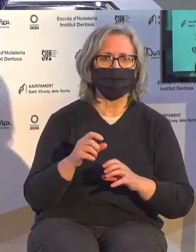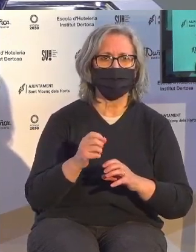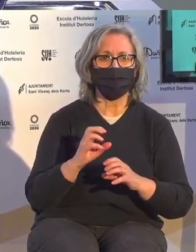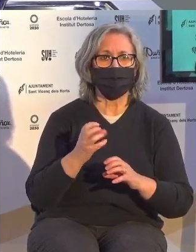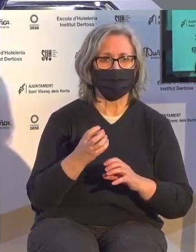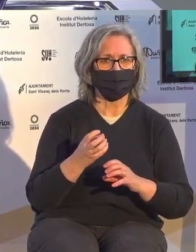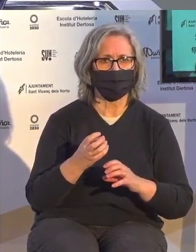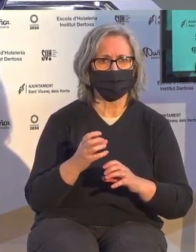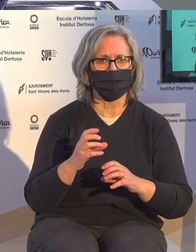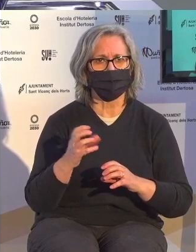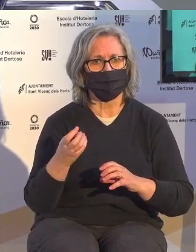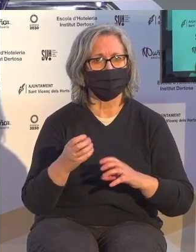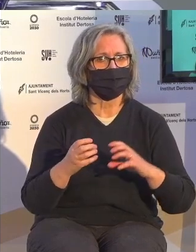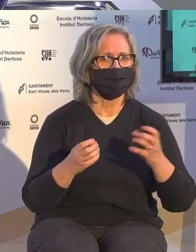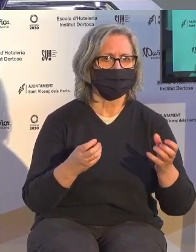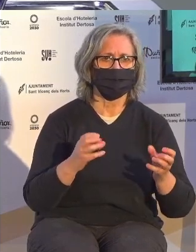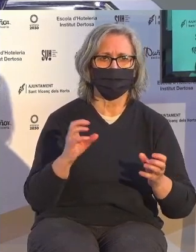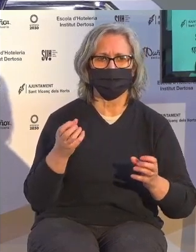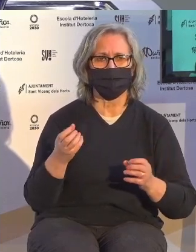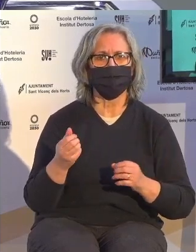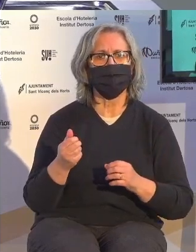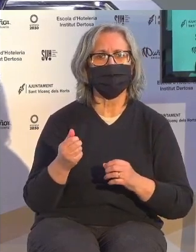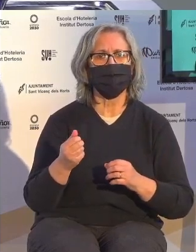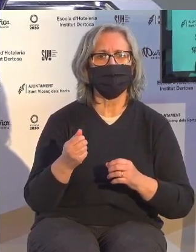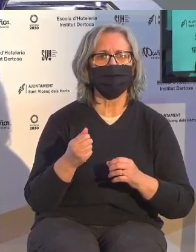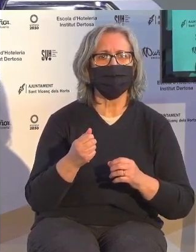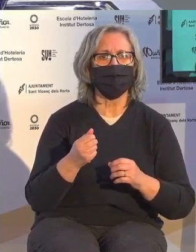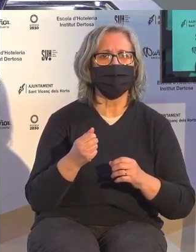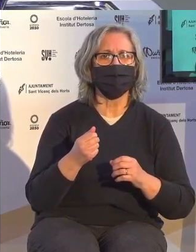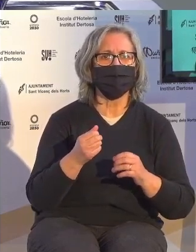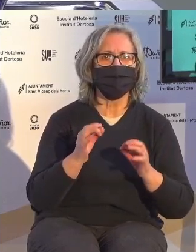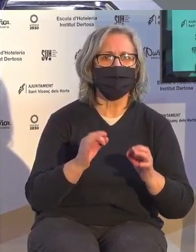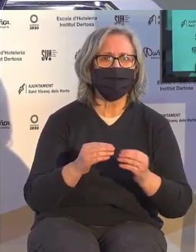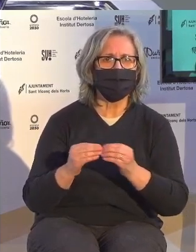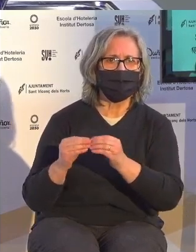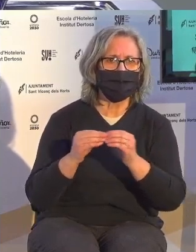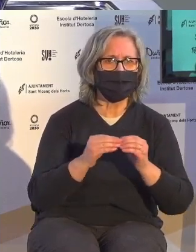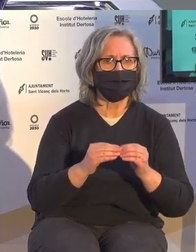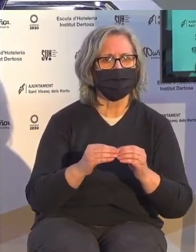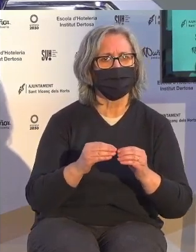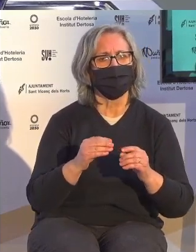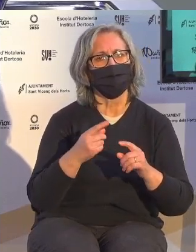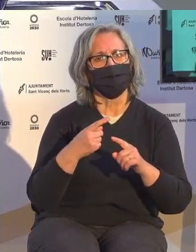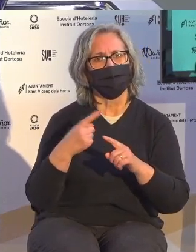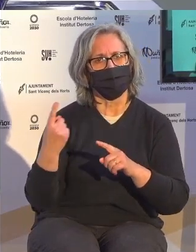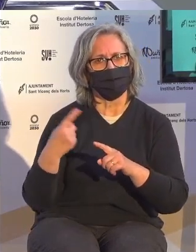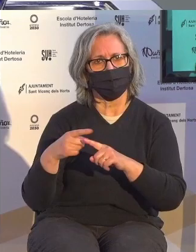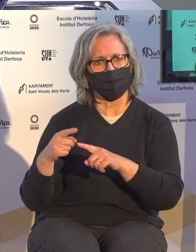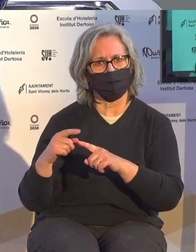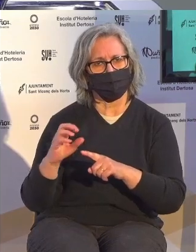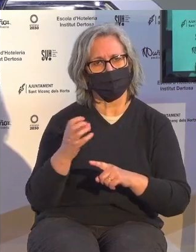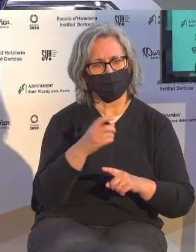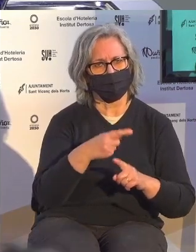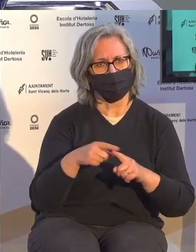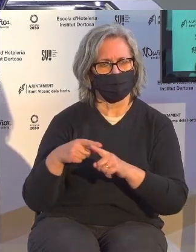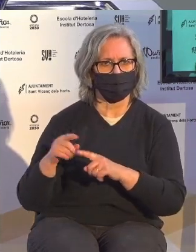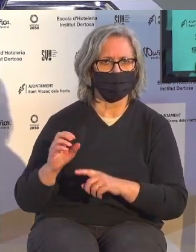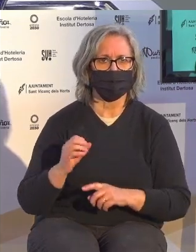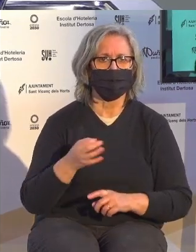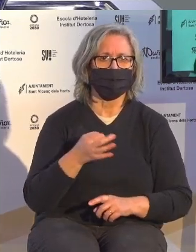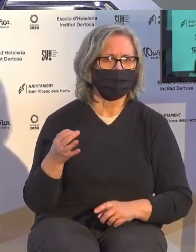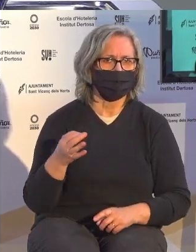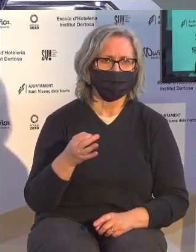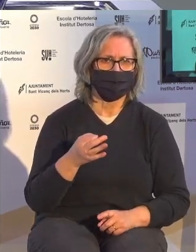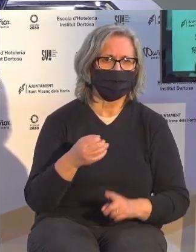eso tú acaba viendo cómo es lo mejor a su adaptación yo no creo que hay un correcto y un jurado yo creo que hay